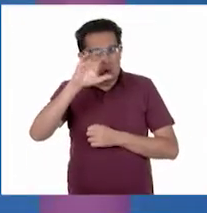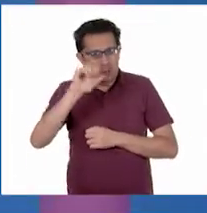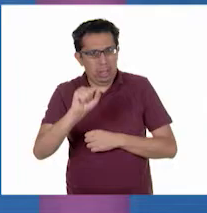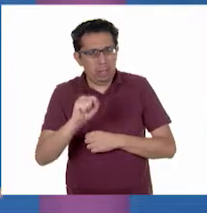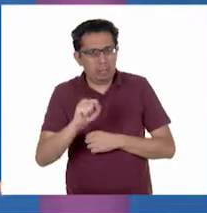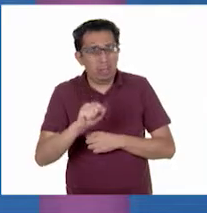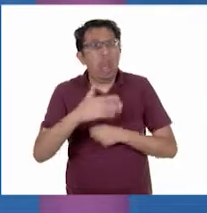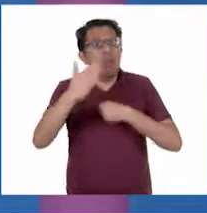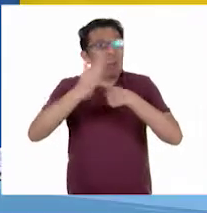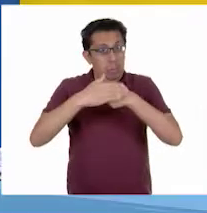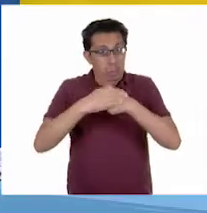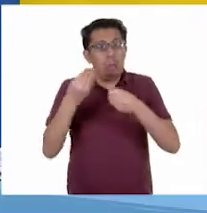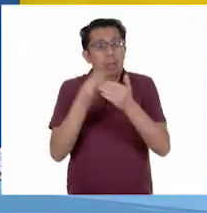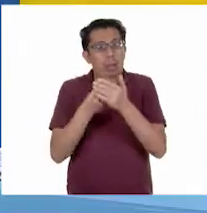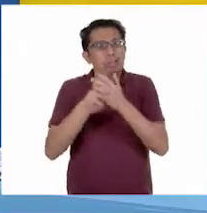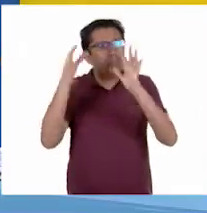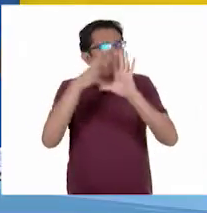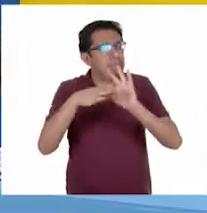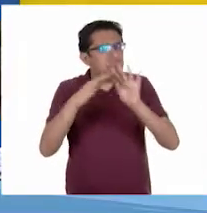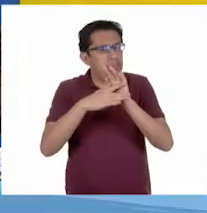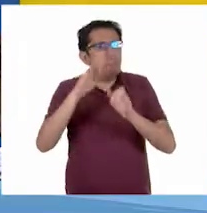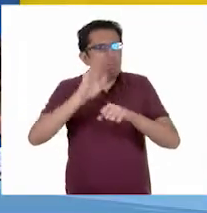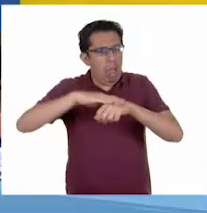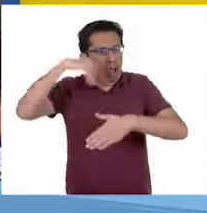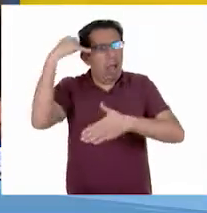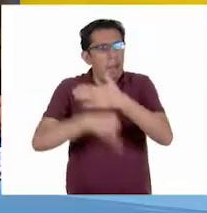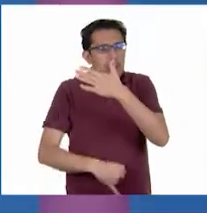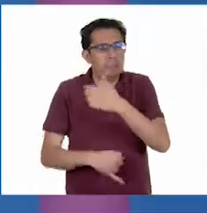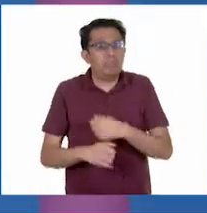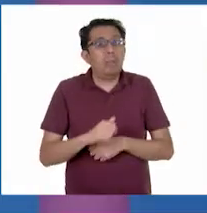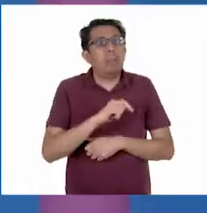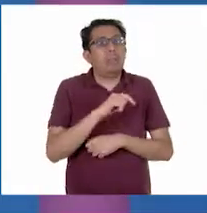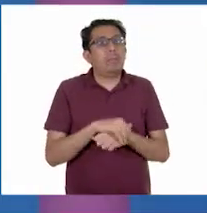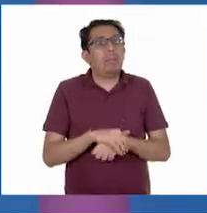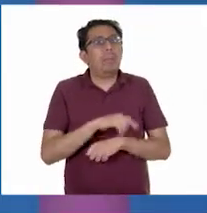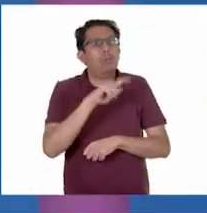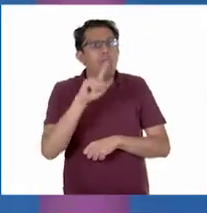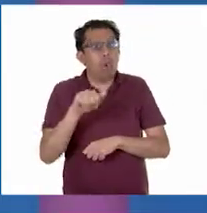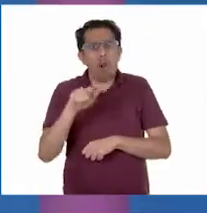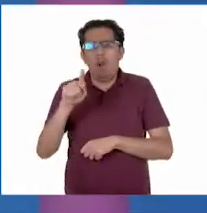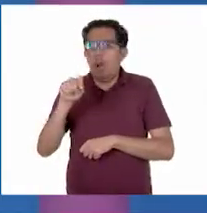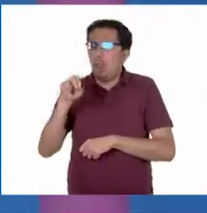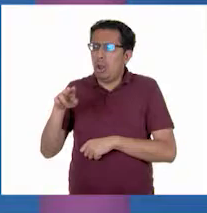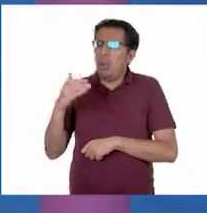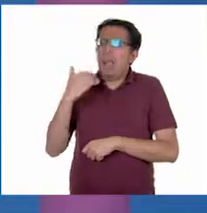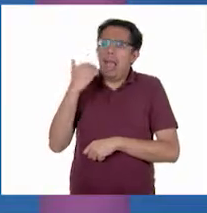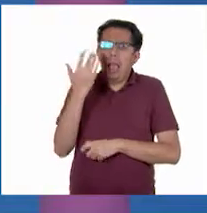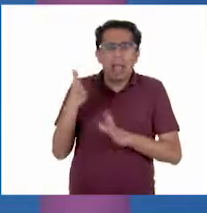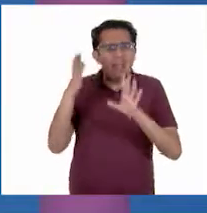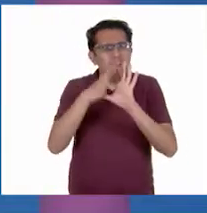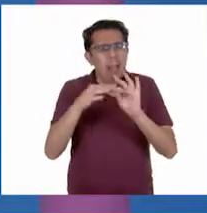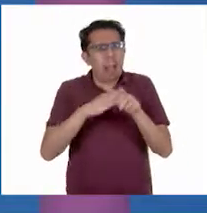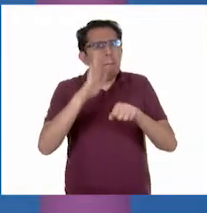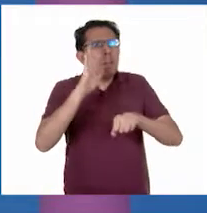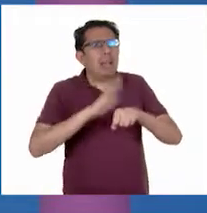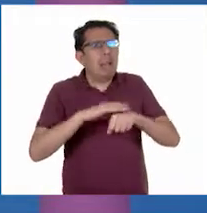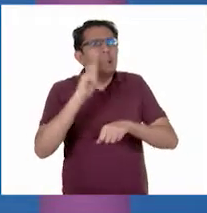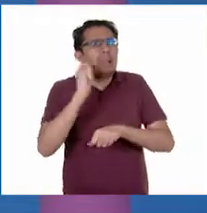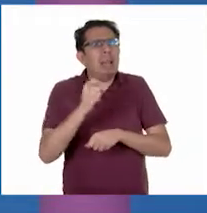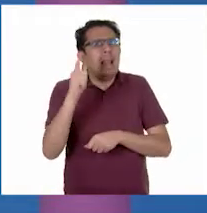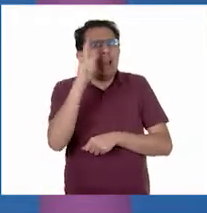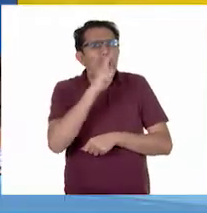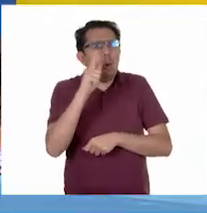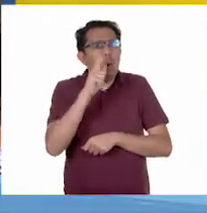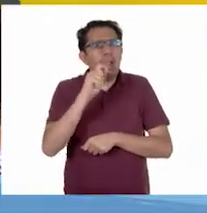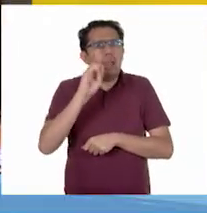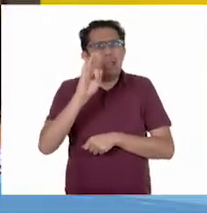la próxima clase. Pausa por ahí. Luego, Tom pidió que habláramos un poquito más sobre el lenguaje figurado.